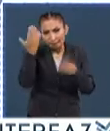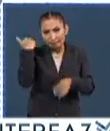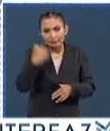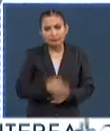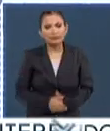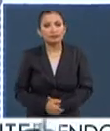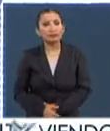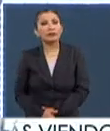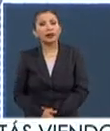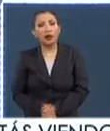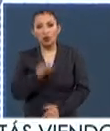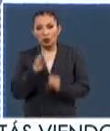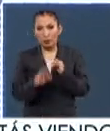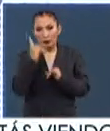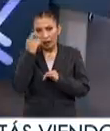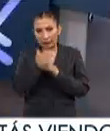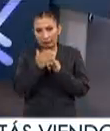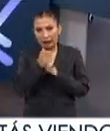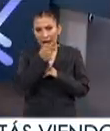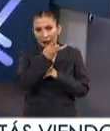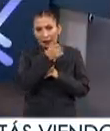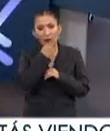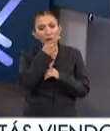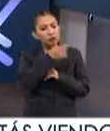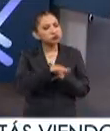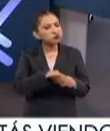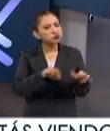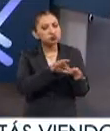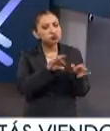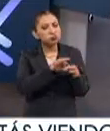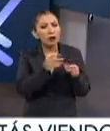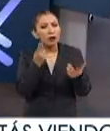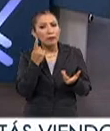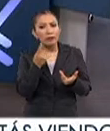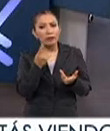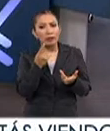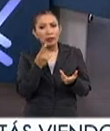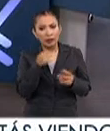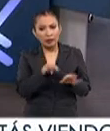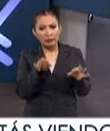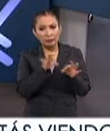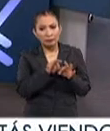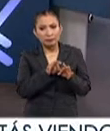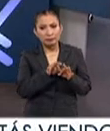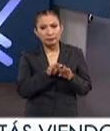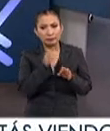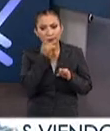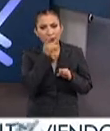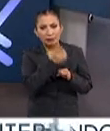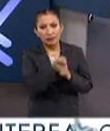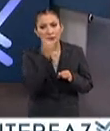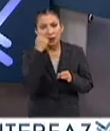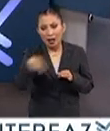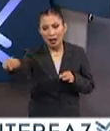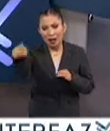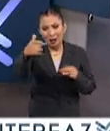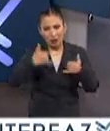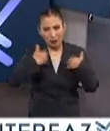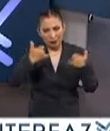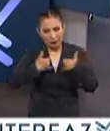Y bueno, pues finalmente para terminar, Hilda, me gustaría que nos comentaras, creo que es muy importante mencionar esto para las